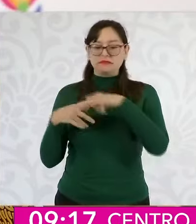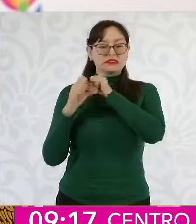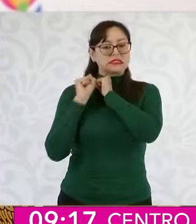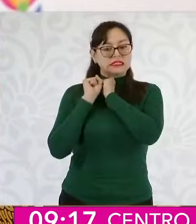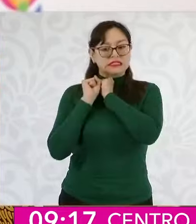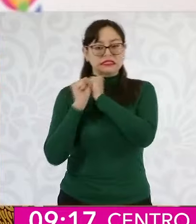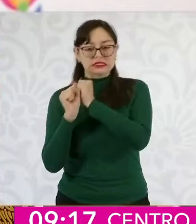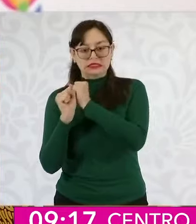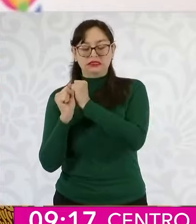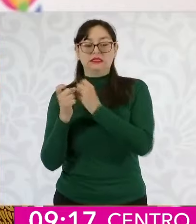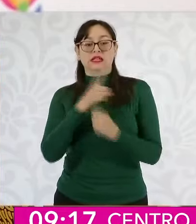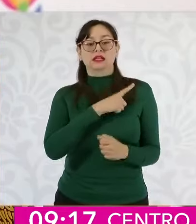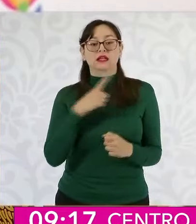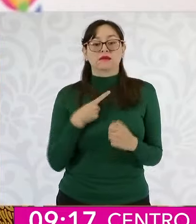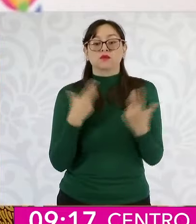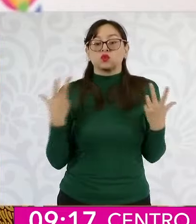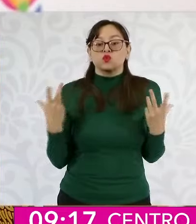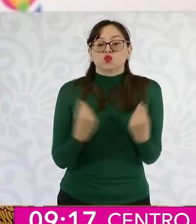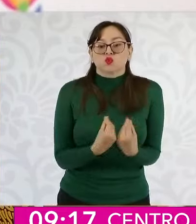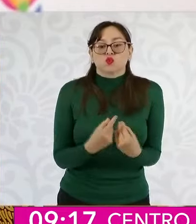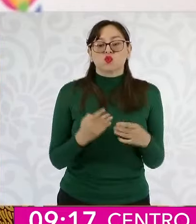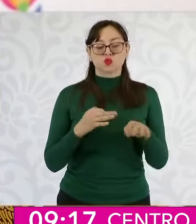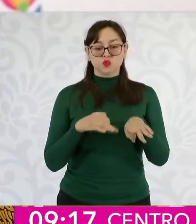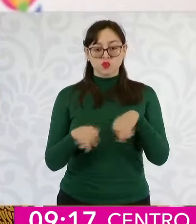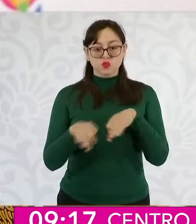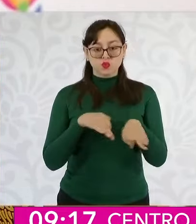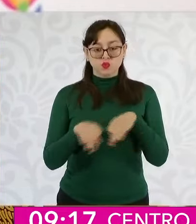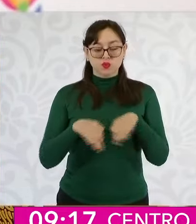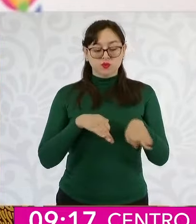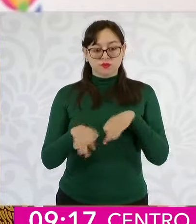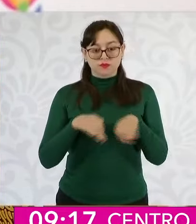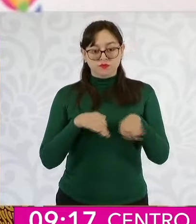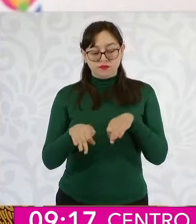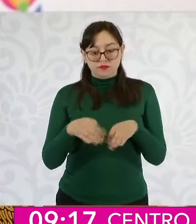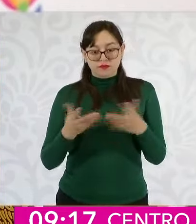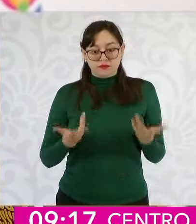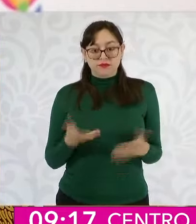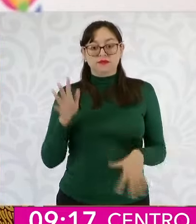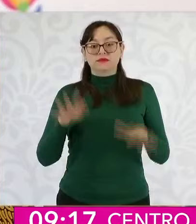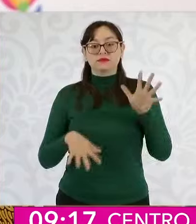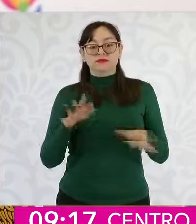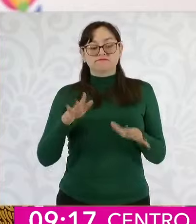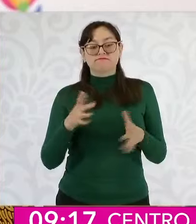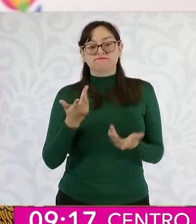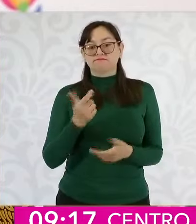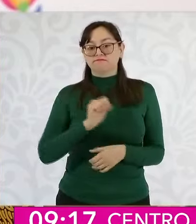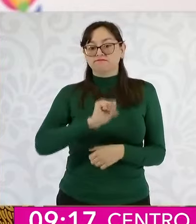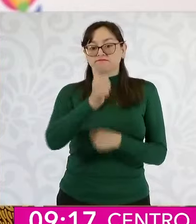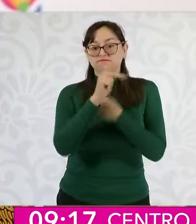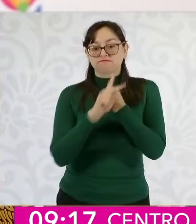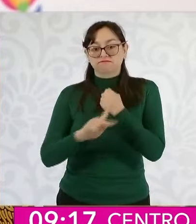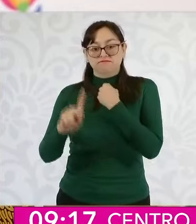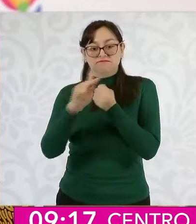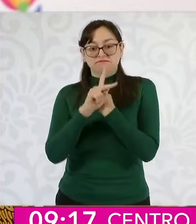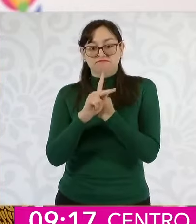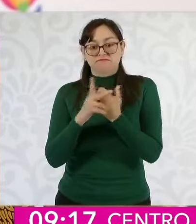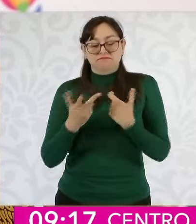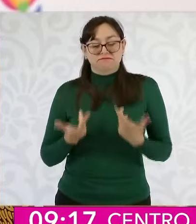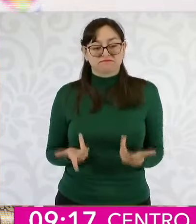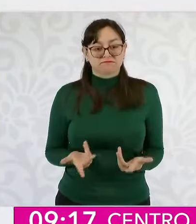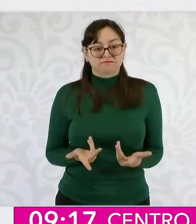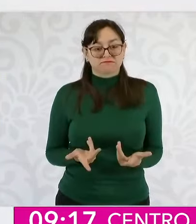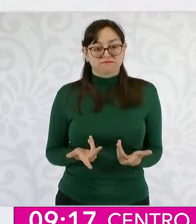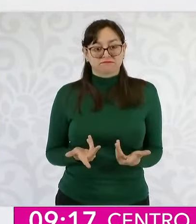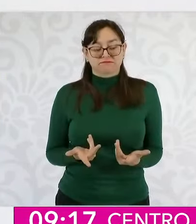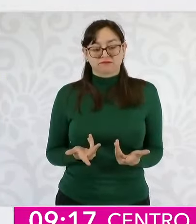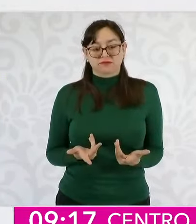pues es algo que se tiene que colaborar. A veces es desde otros países que ni siquiera son vecinos, pero también